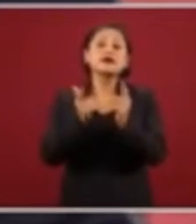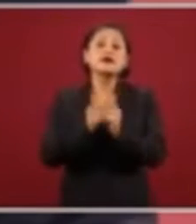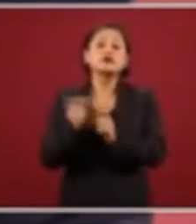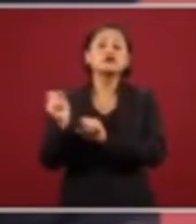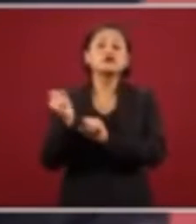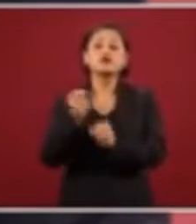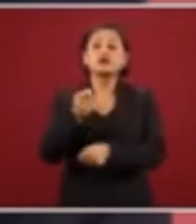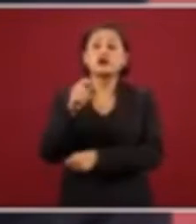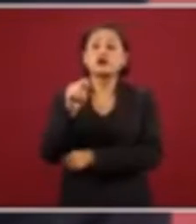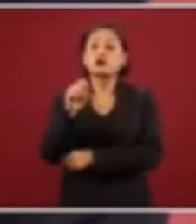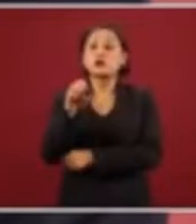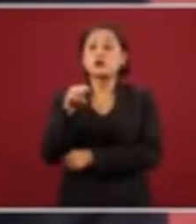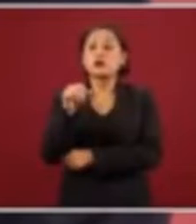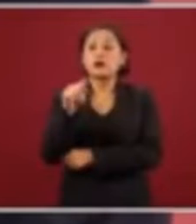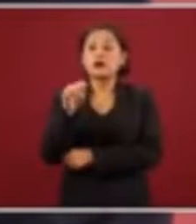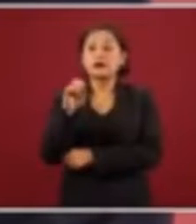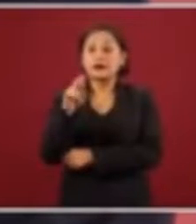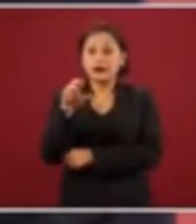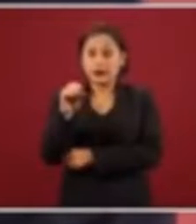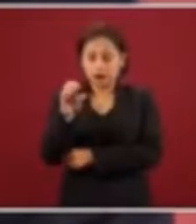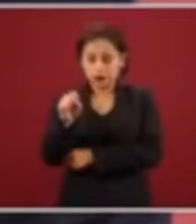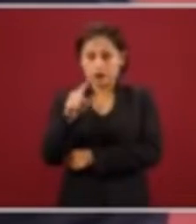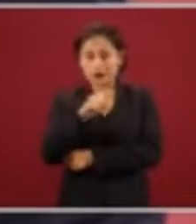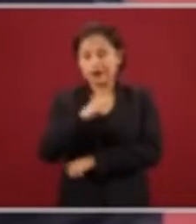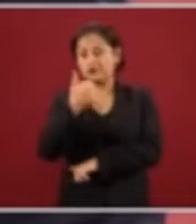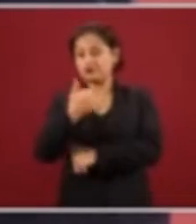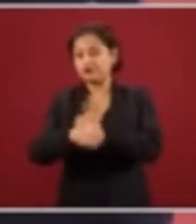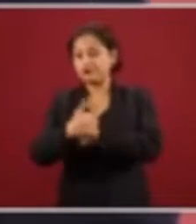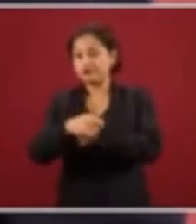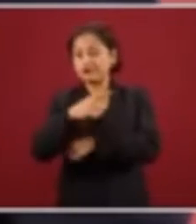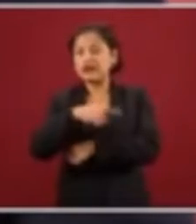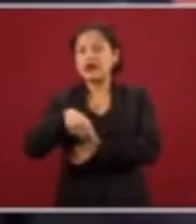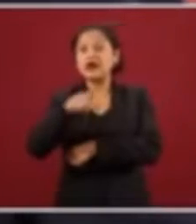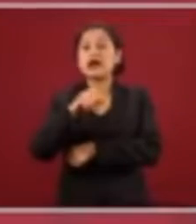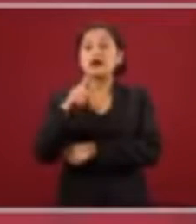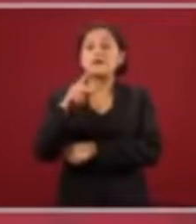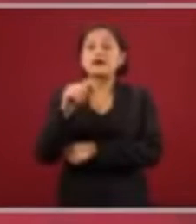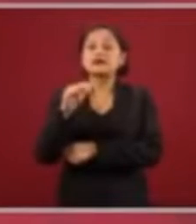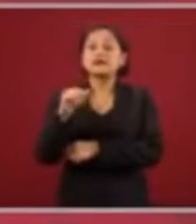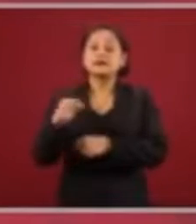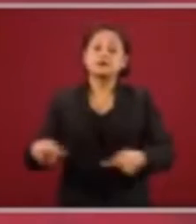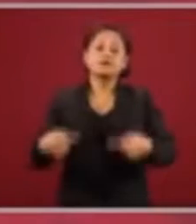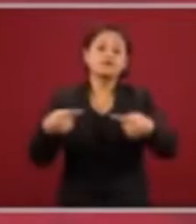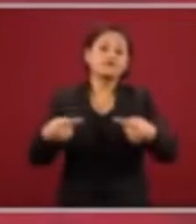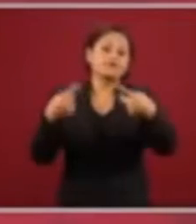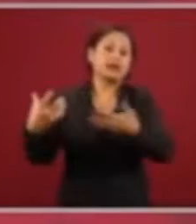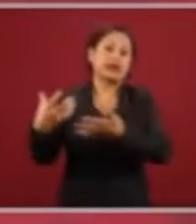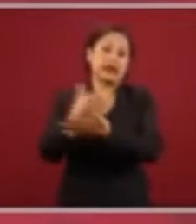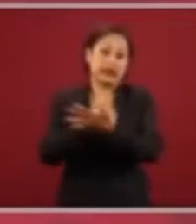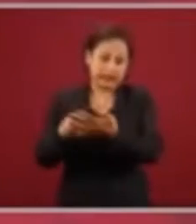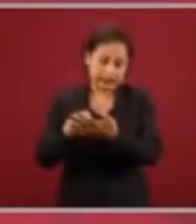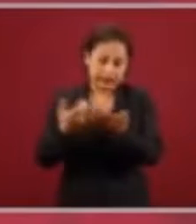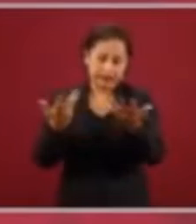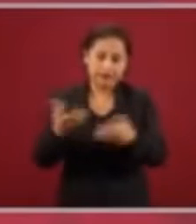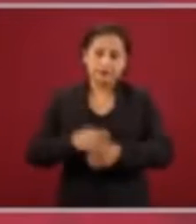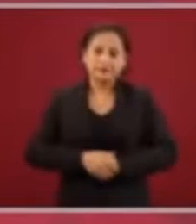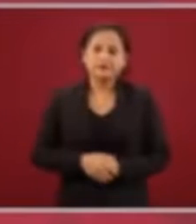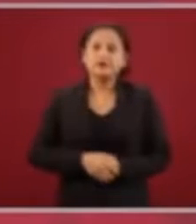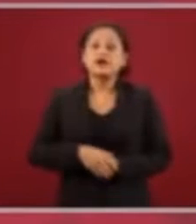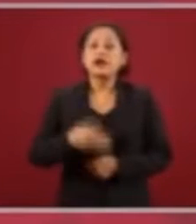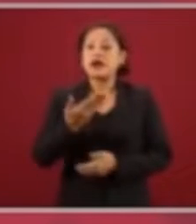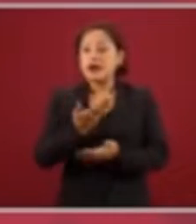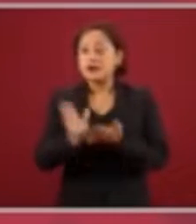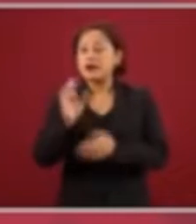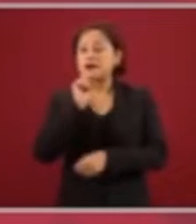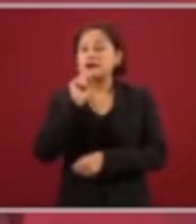serie del Pacífico, y también mi felicitación a el equipo